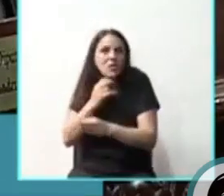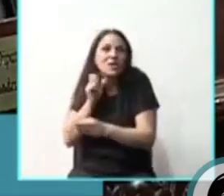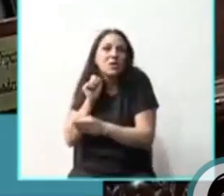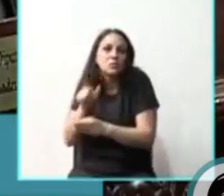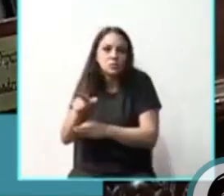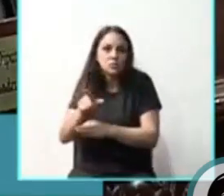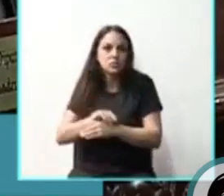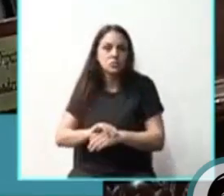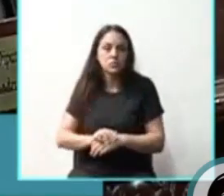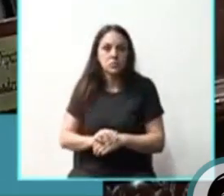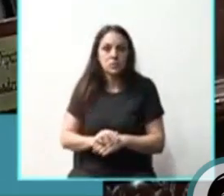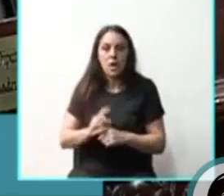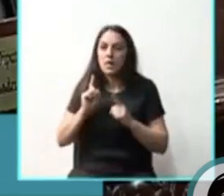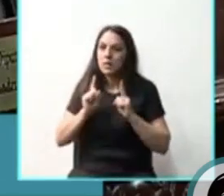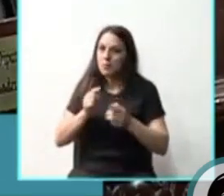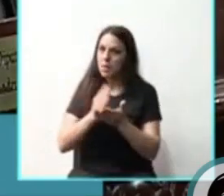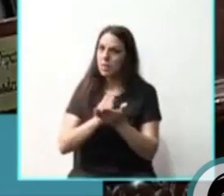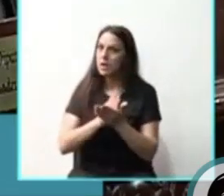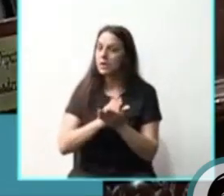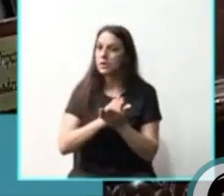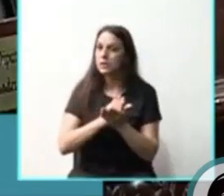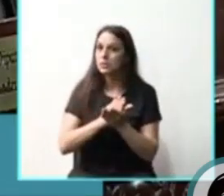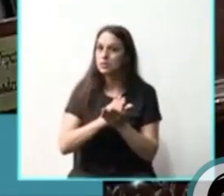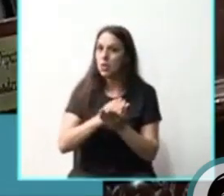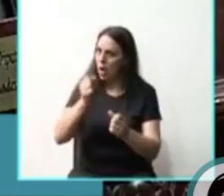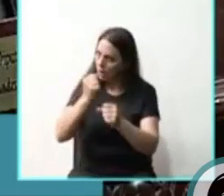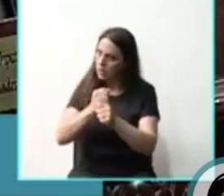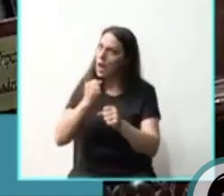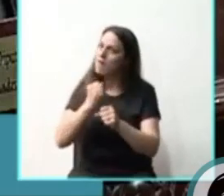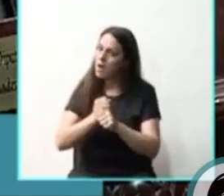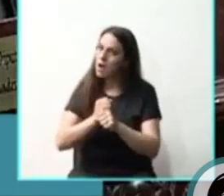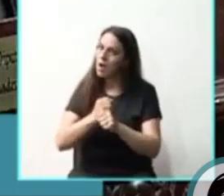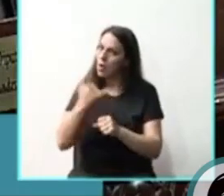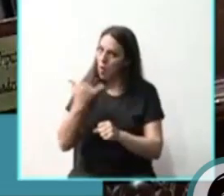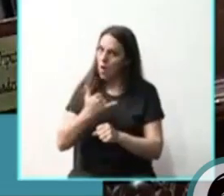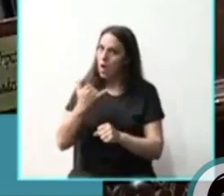a tener derecho a tener un trabajo